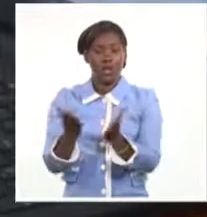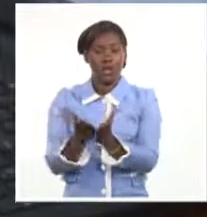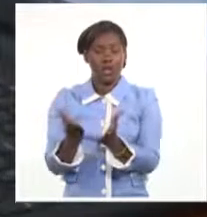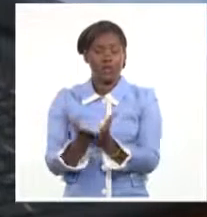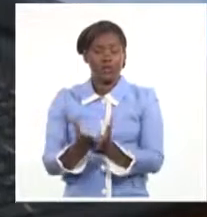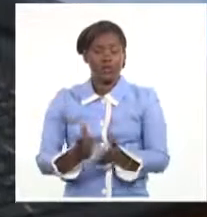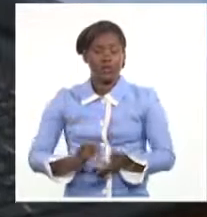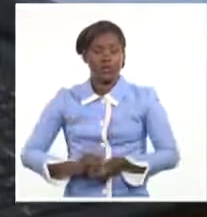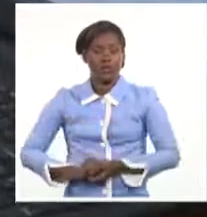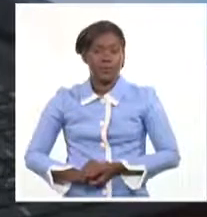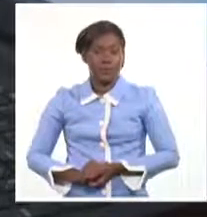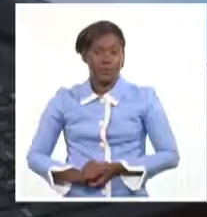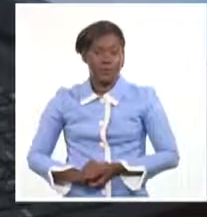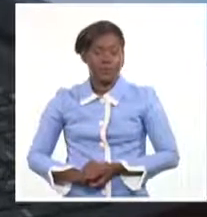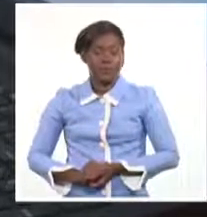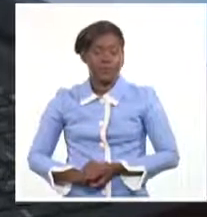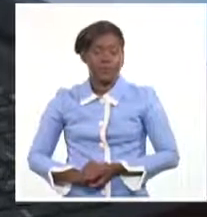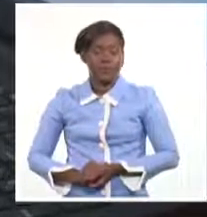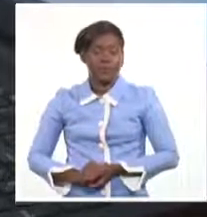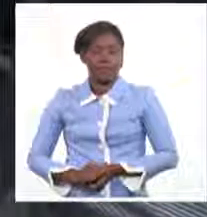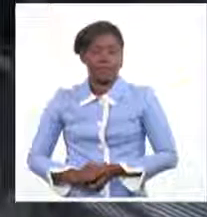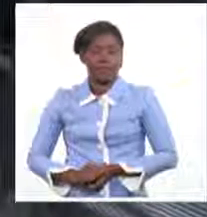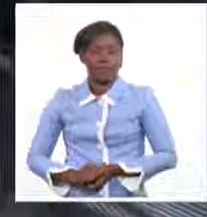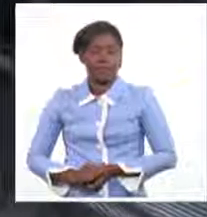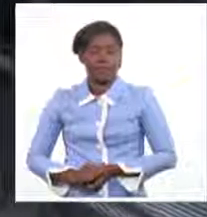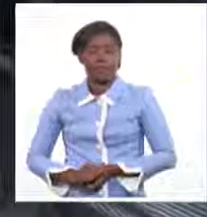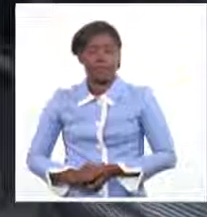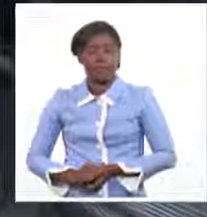Pinar del Río, Yoslaine Sánchez Arronte, Sistema Informativo de la Televisión Cubana.